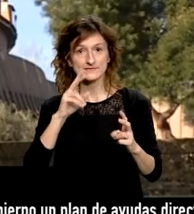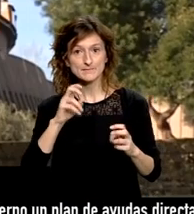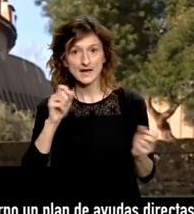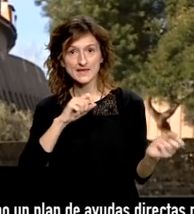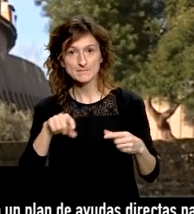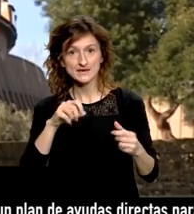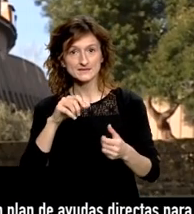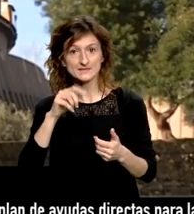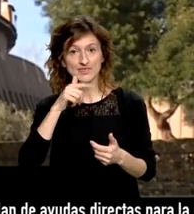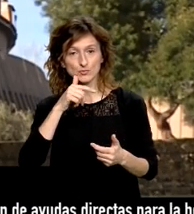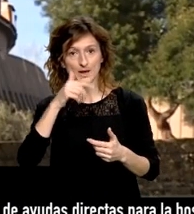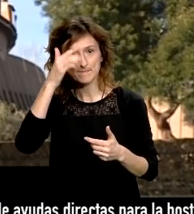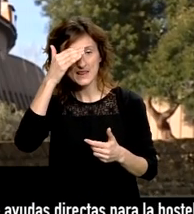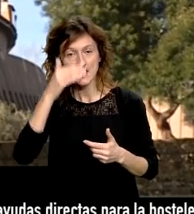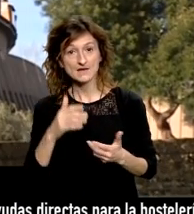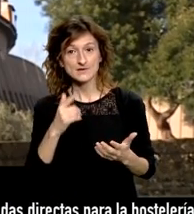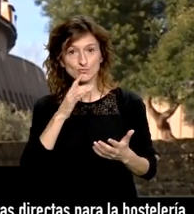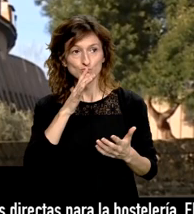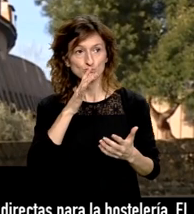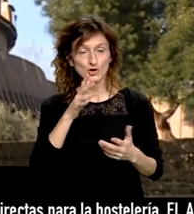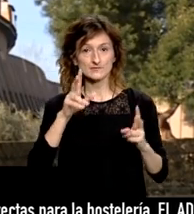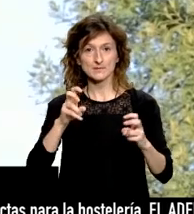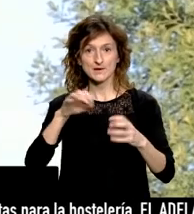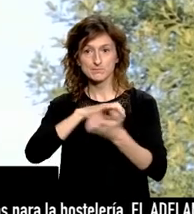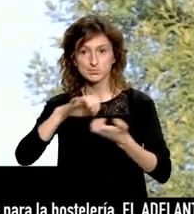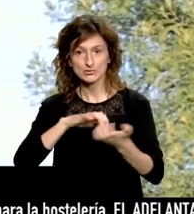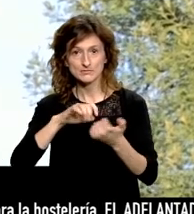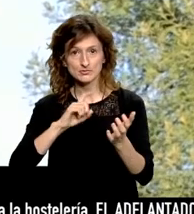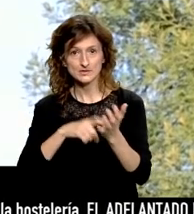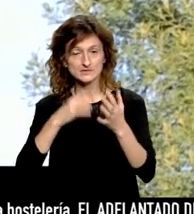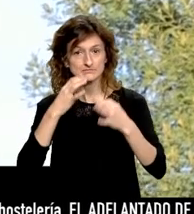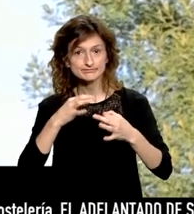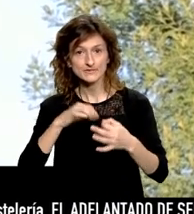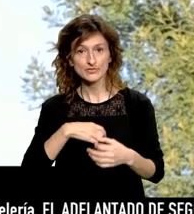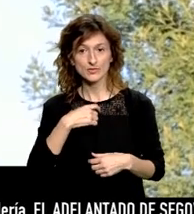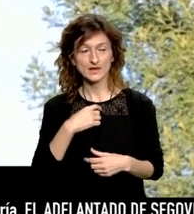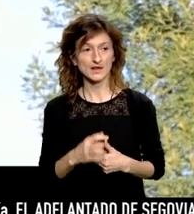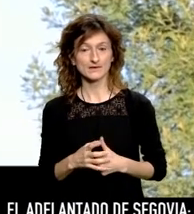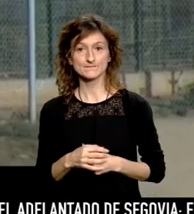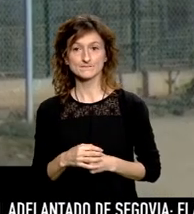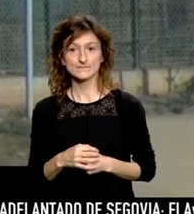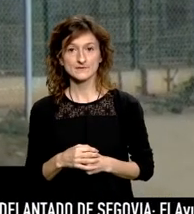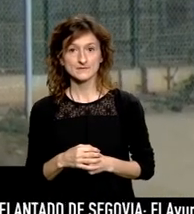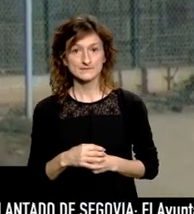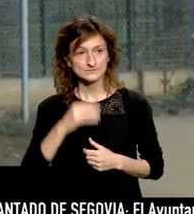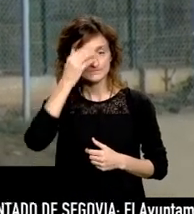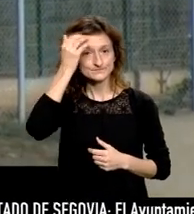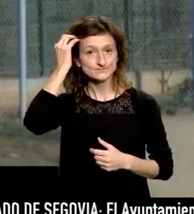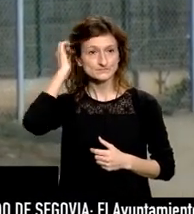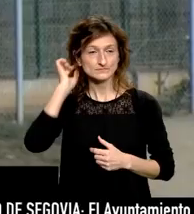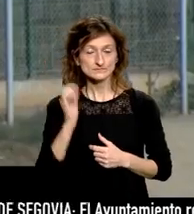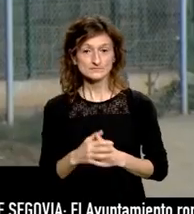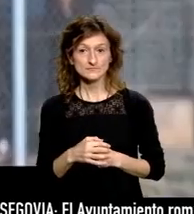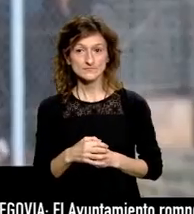de inmigrantes en Ceuta y Melilla. Se trata de uno de los aspectos más polémicos de la Ley de Seguridad Ciudadana, conocida como Ley Mordaza.